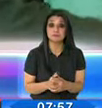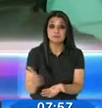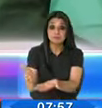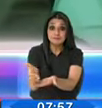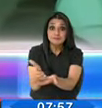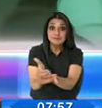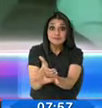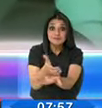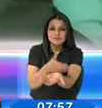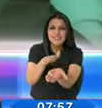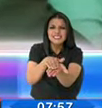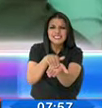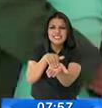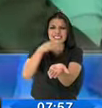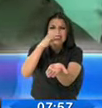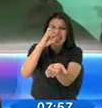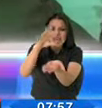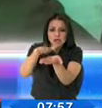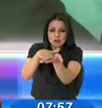se va,